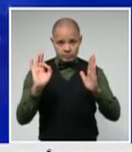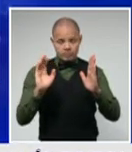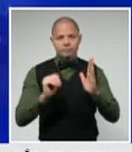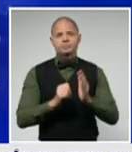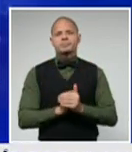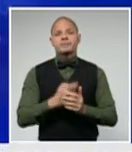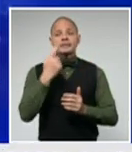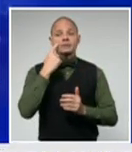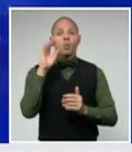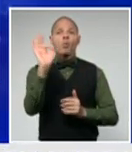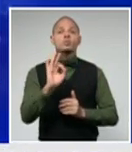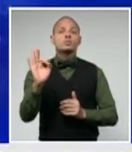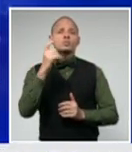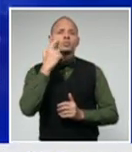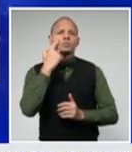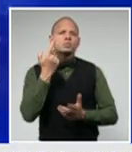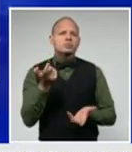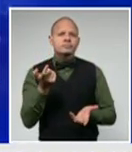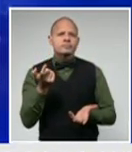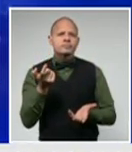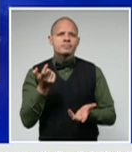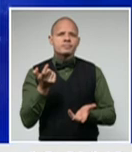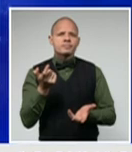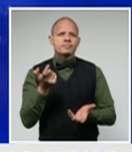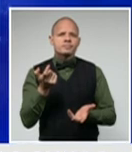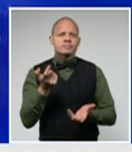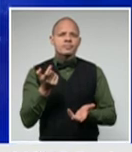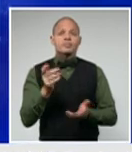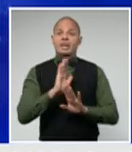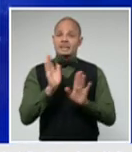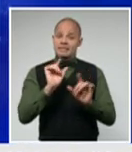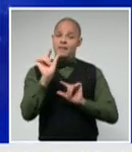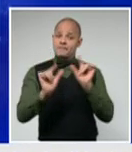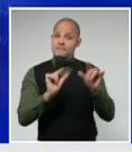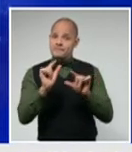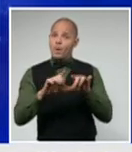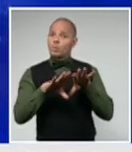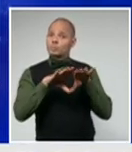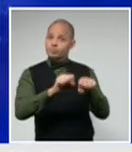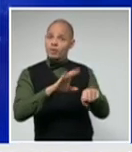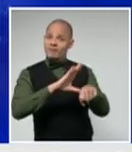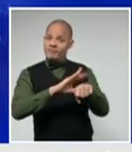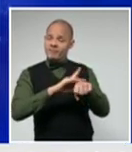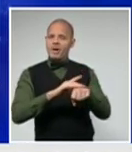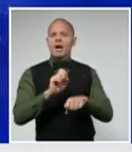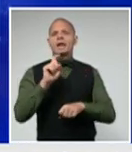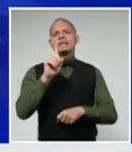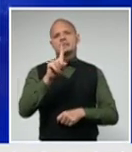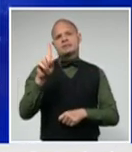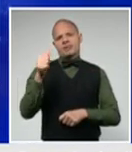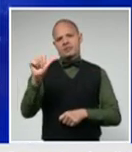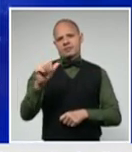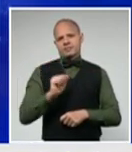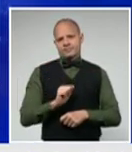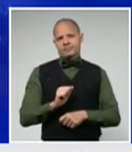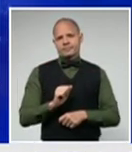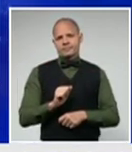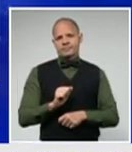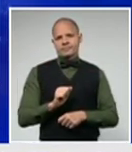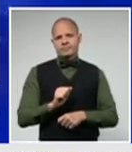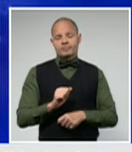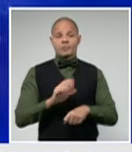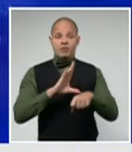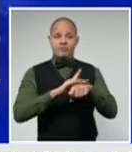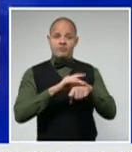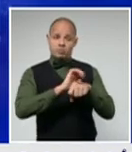octubre se han diagnosticado 110 personas con la enfermedad. No hemos tenido